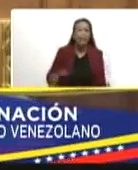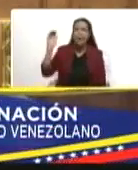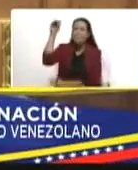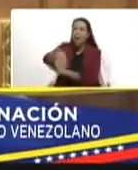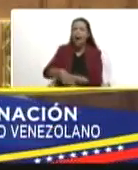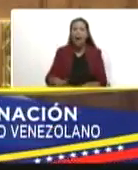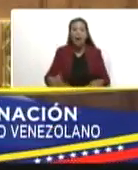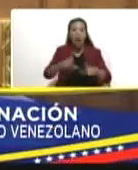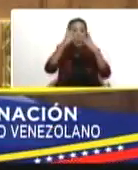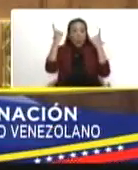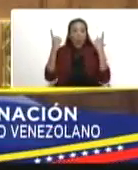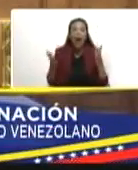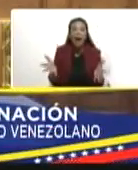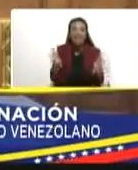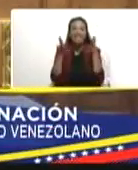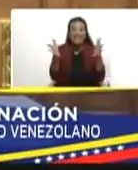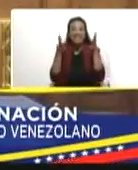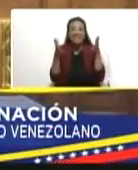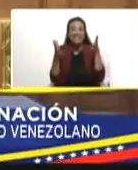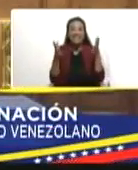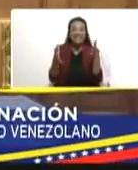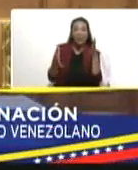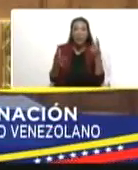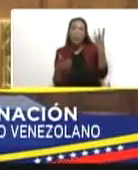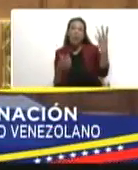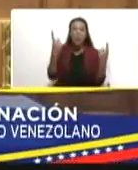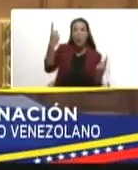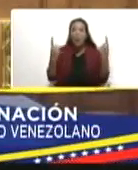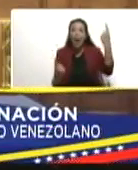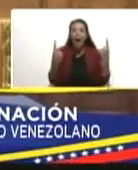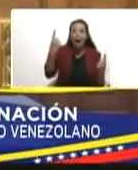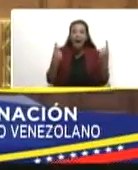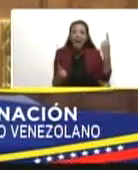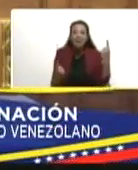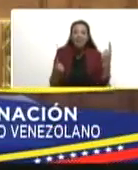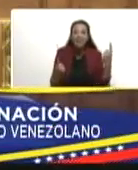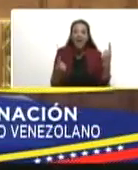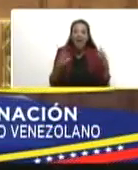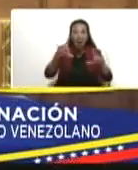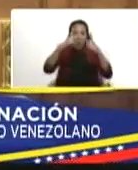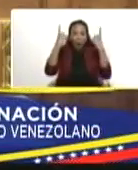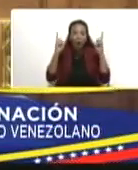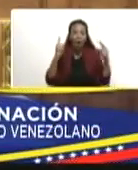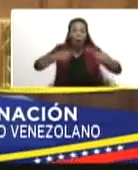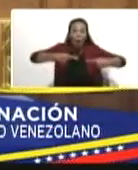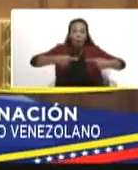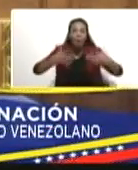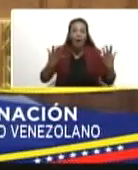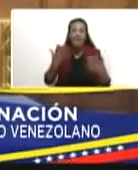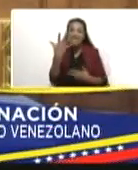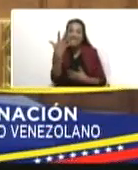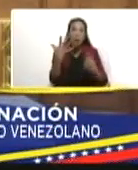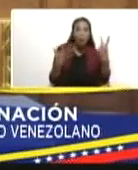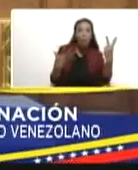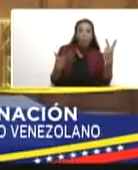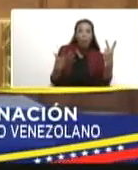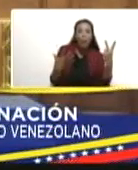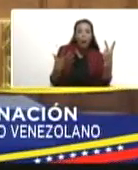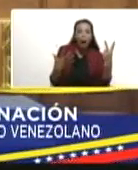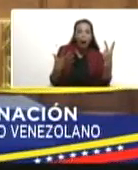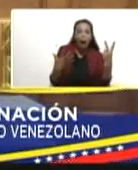guaira en estos días íamos ganando en el Monumental Cuánto a cuánto íbamos ganando en el Monumental c a